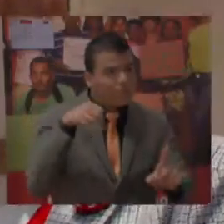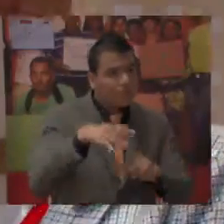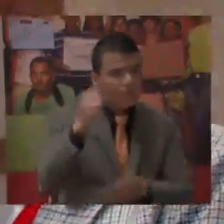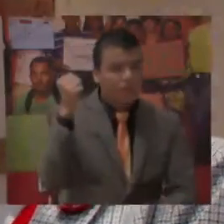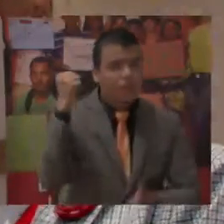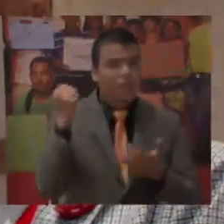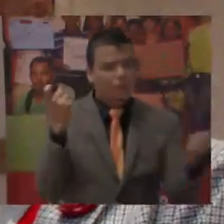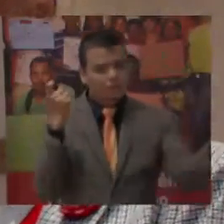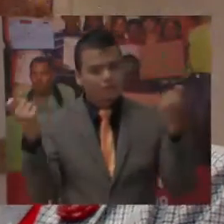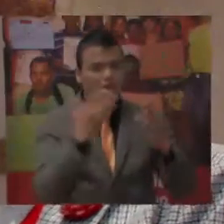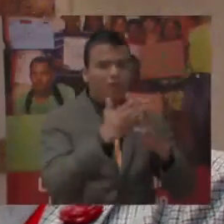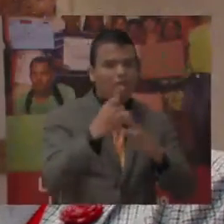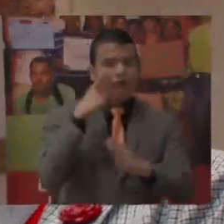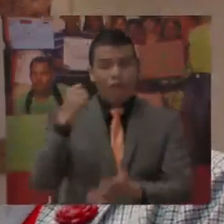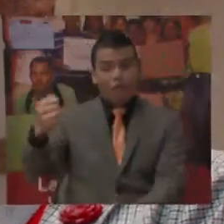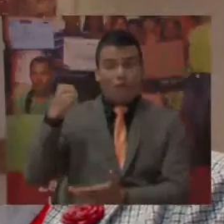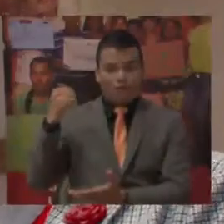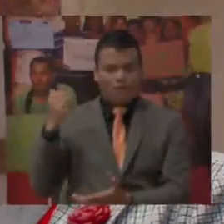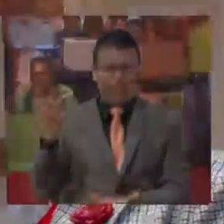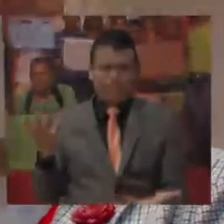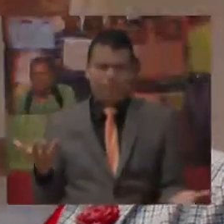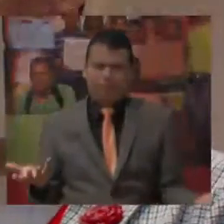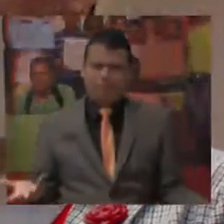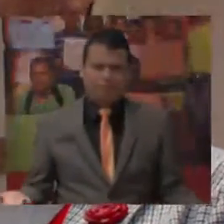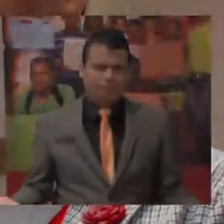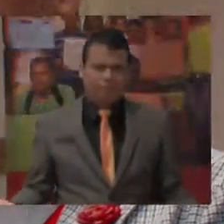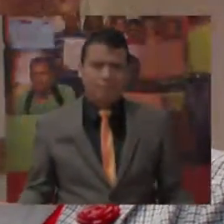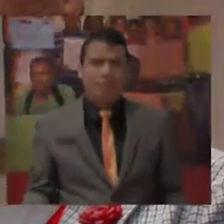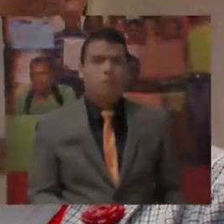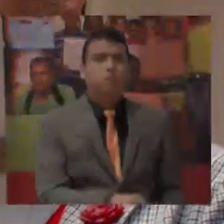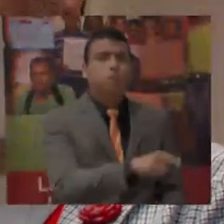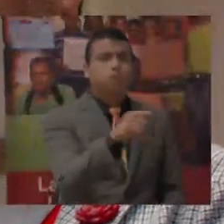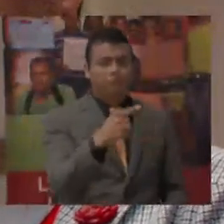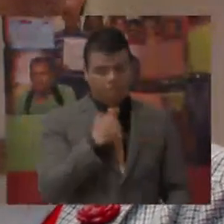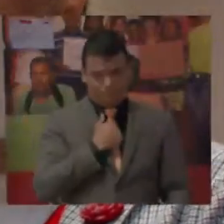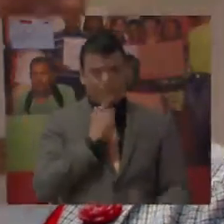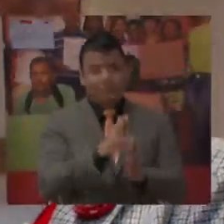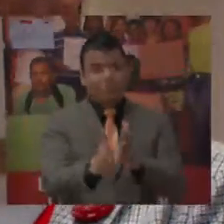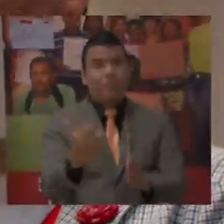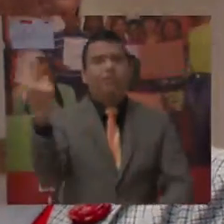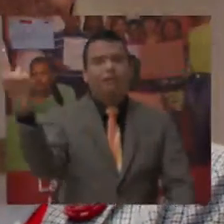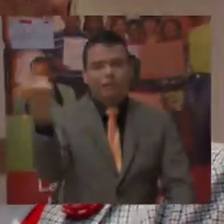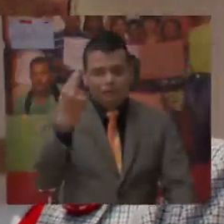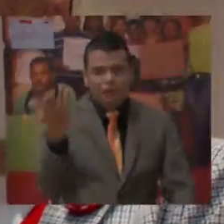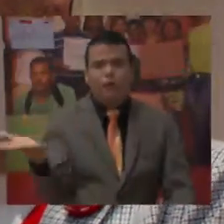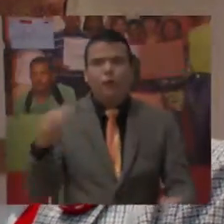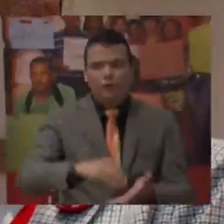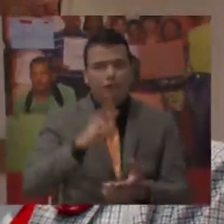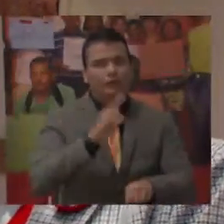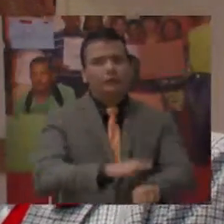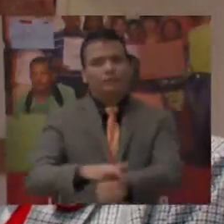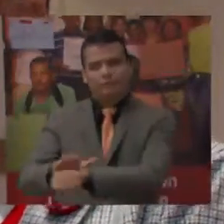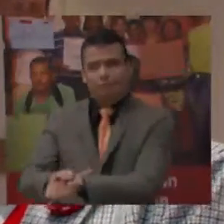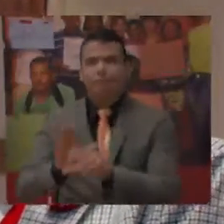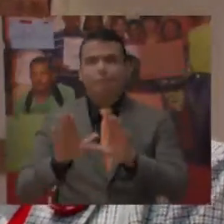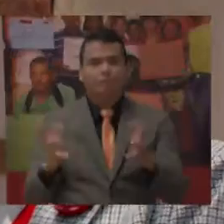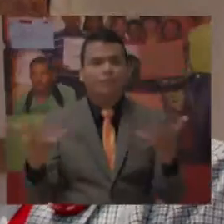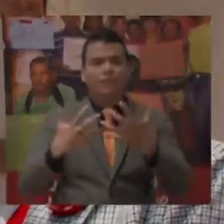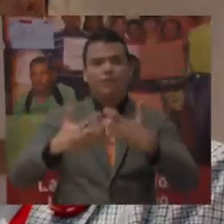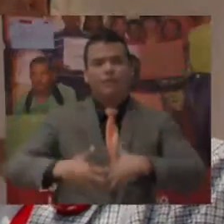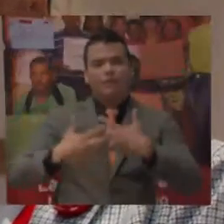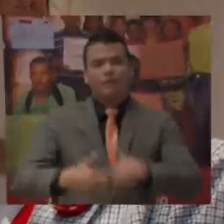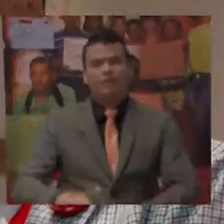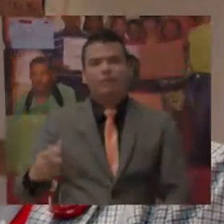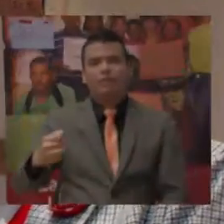la distribuyamos, no la amarremos. Usted encuentra, yo decía, y esto vuelvo y lo repito una vez más, en una empresa que se